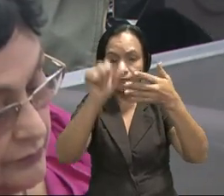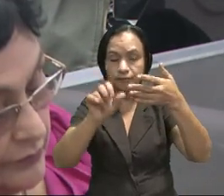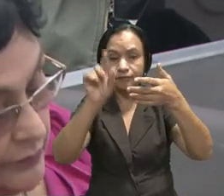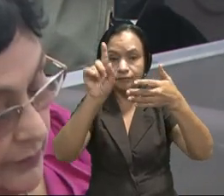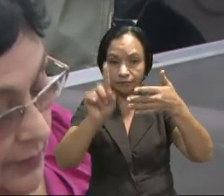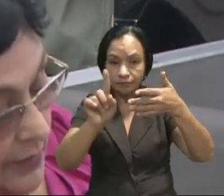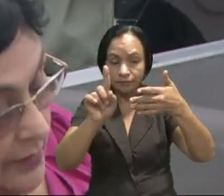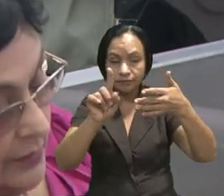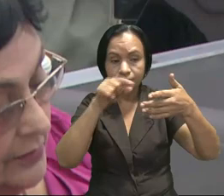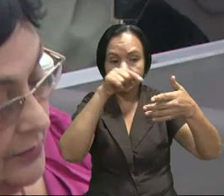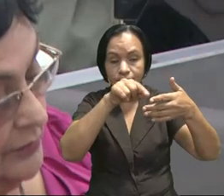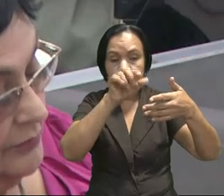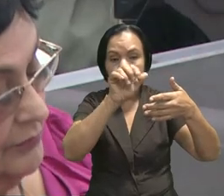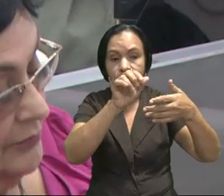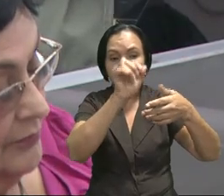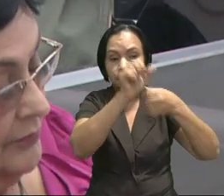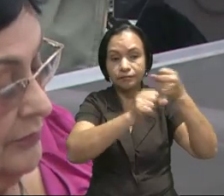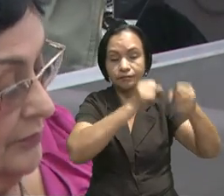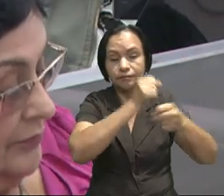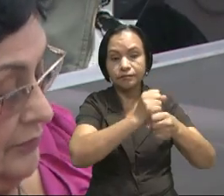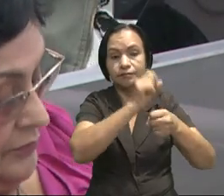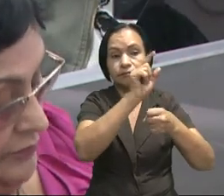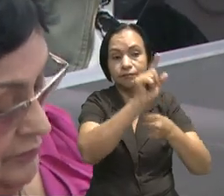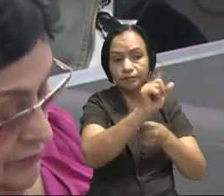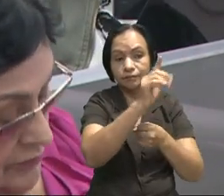de este decreto del año